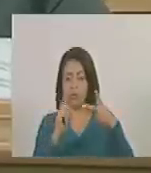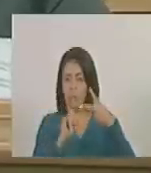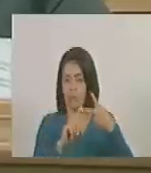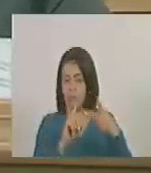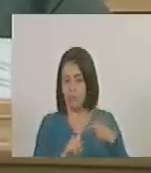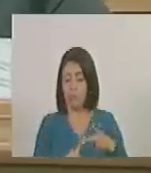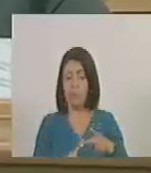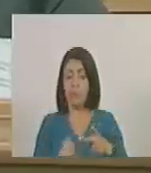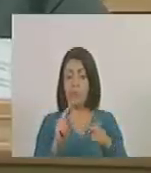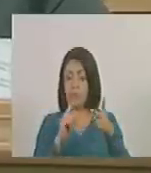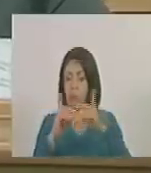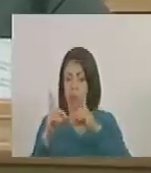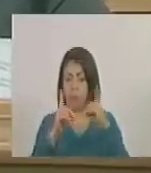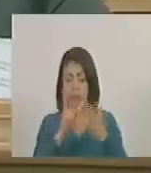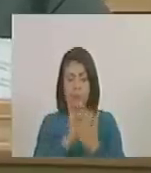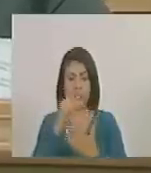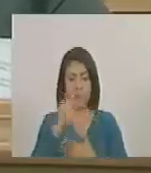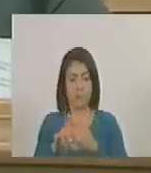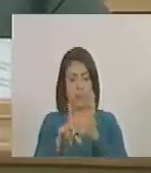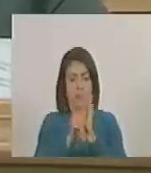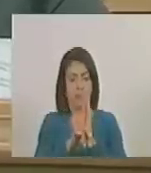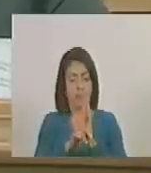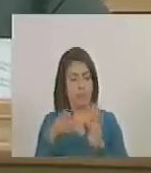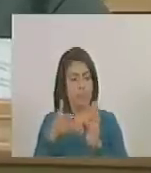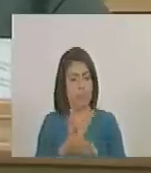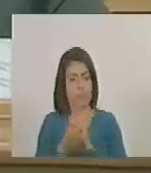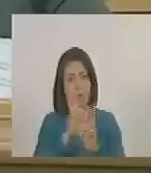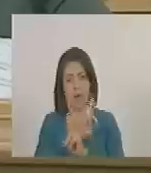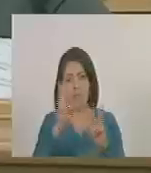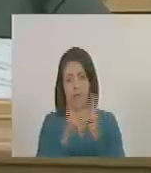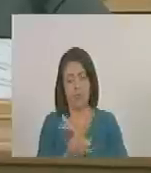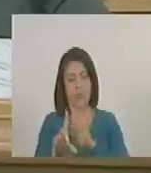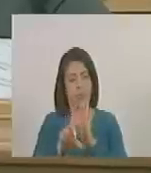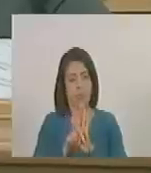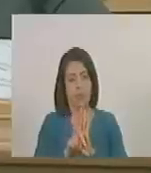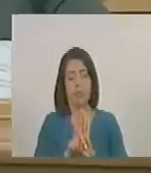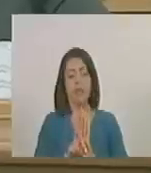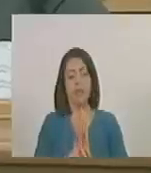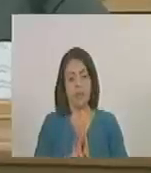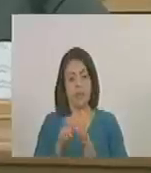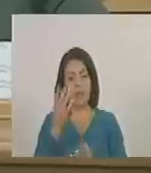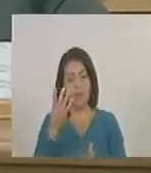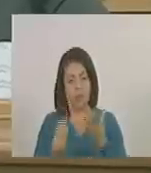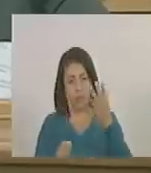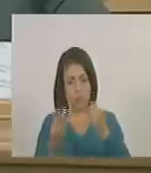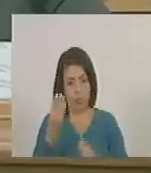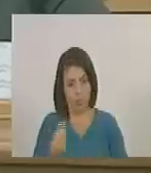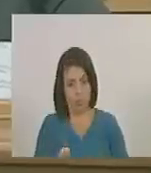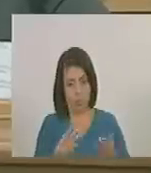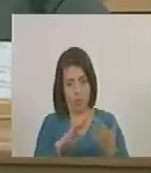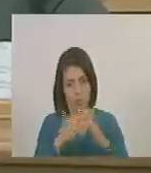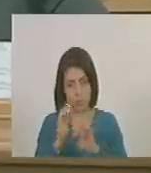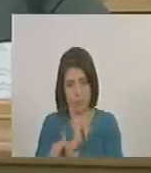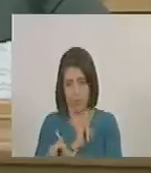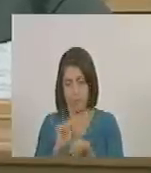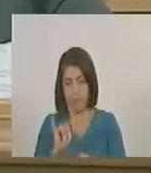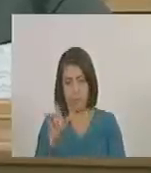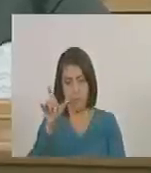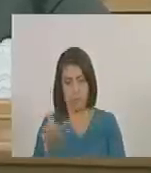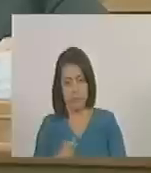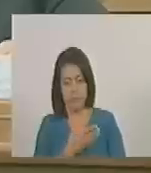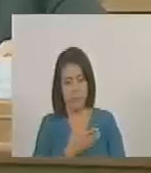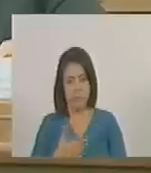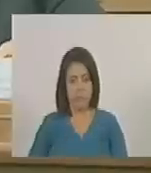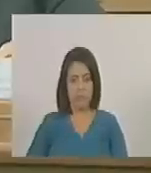2. Segunda discusión del proyecto de ley orgánica de reforma de la ley orgánica de los consejos comunales. Es todo, ciudadano